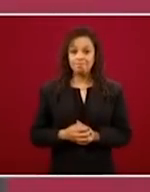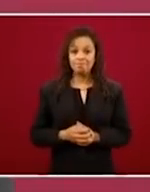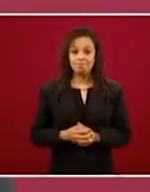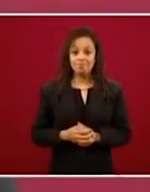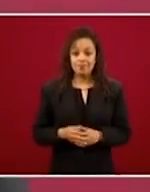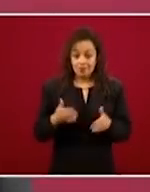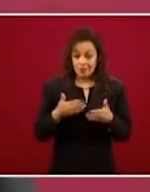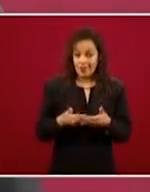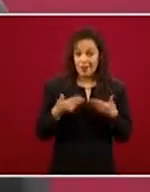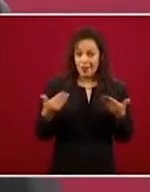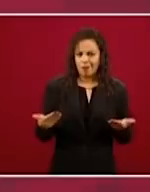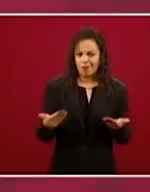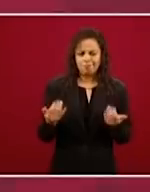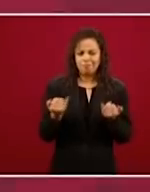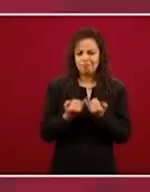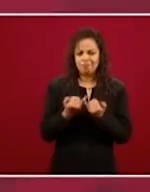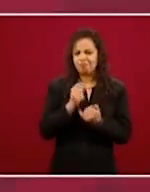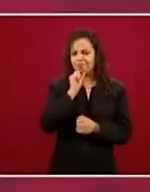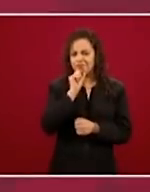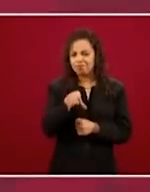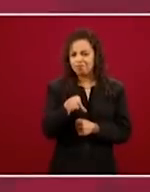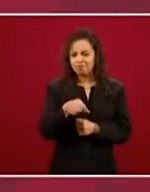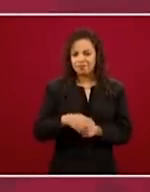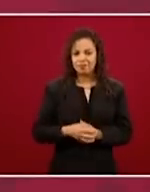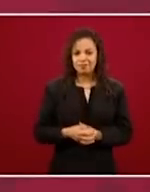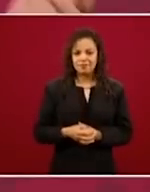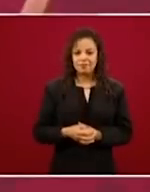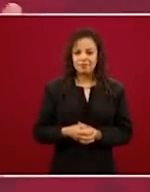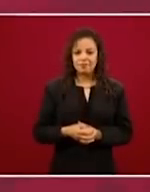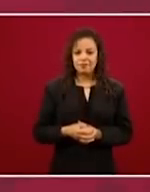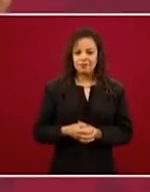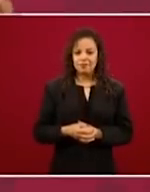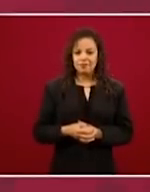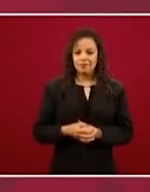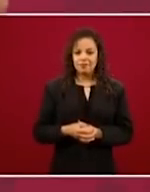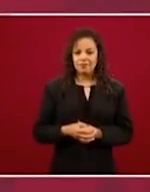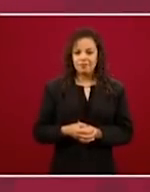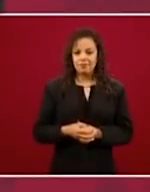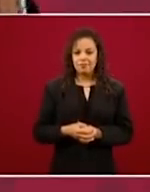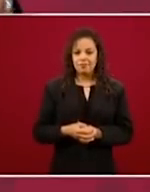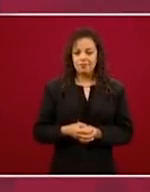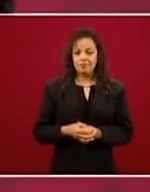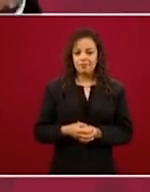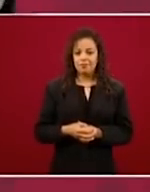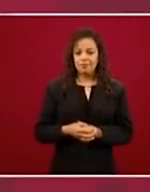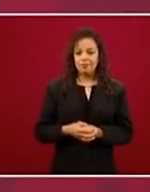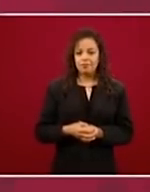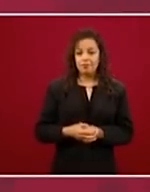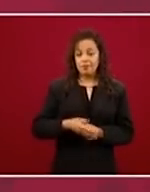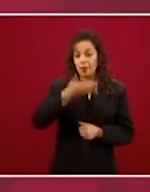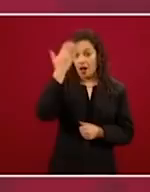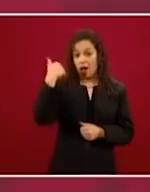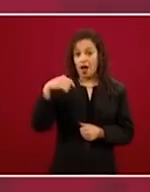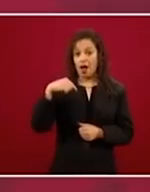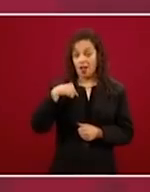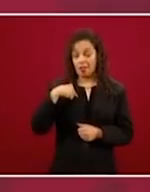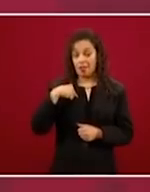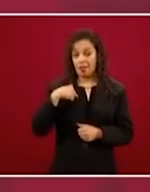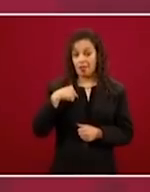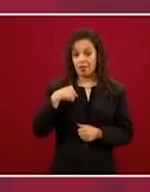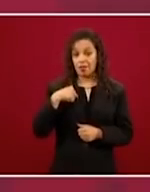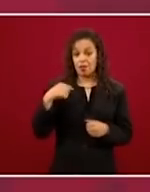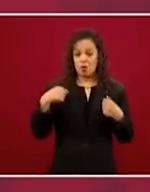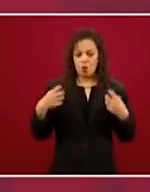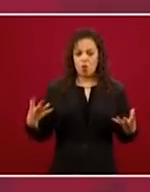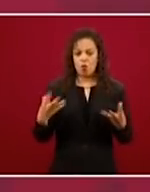ahora lo mismo yo formo parte de un movimiento constaba en la oposición que